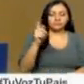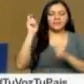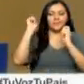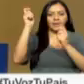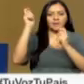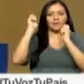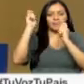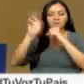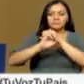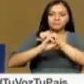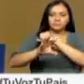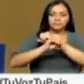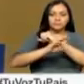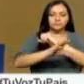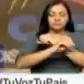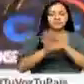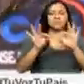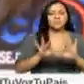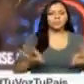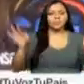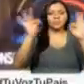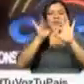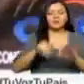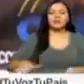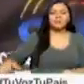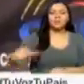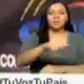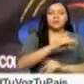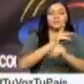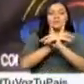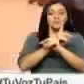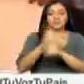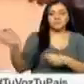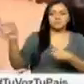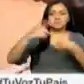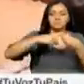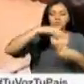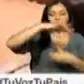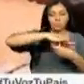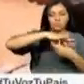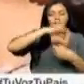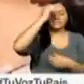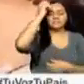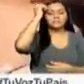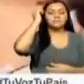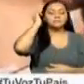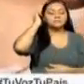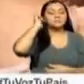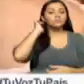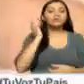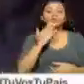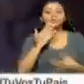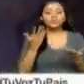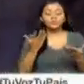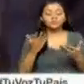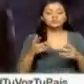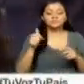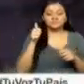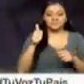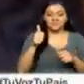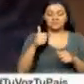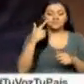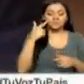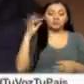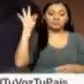el objetivo de fomentar la participación democrática de las personas con discapacidad, incrementando su participación activa en el ejercicio